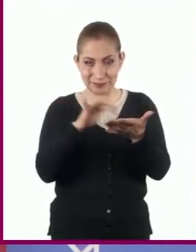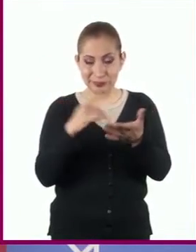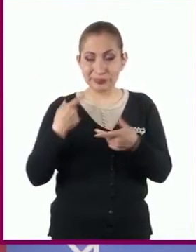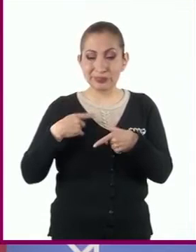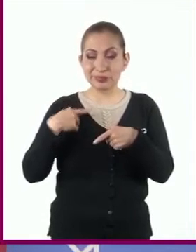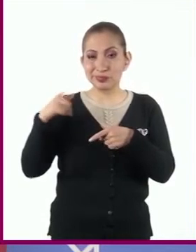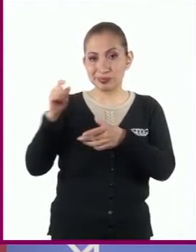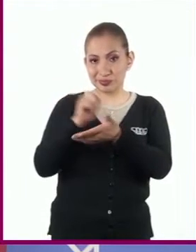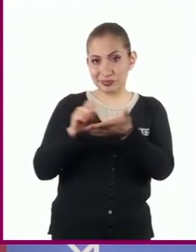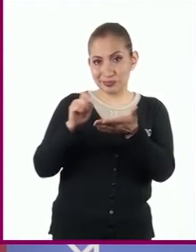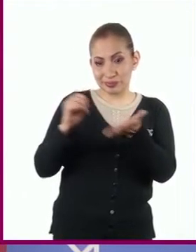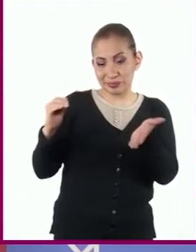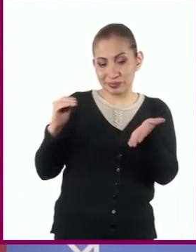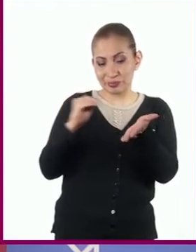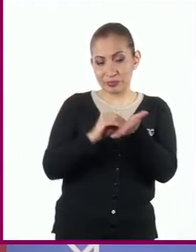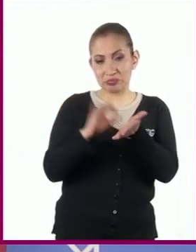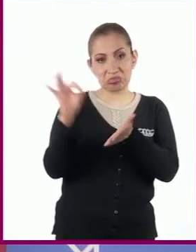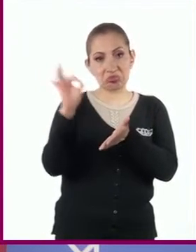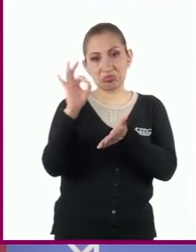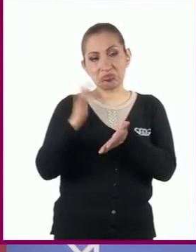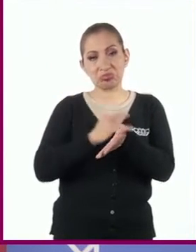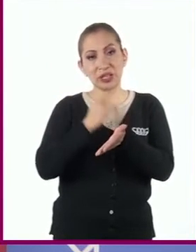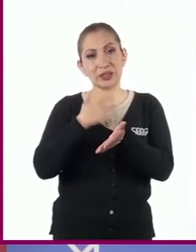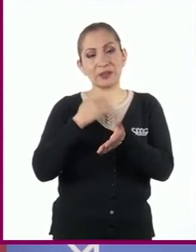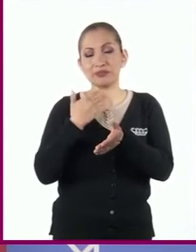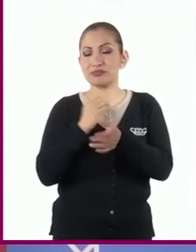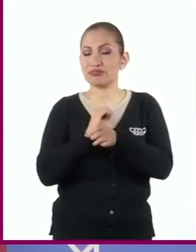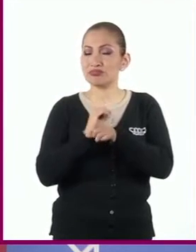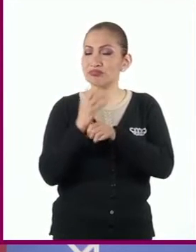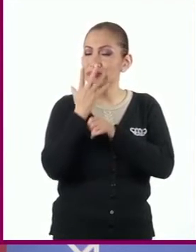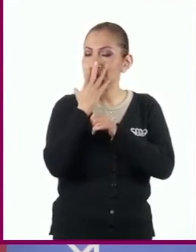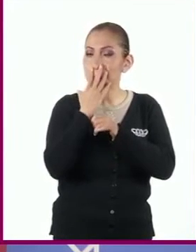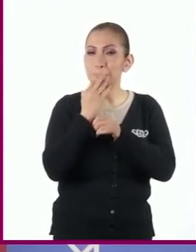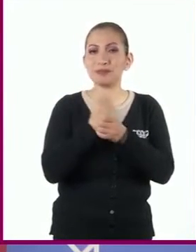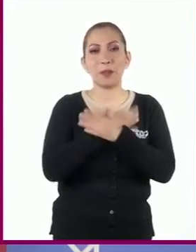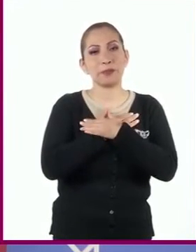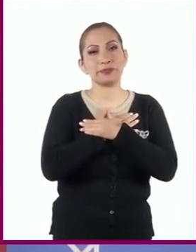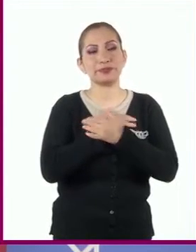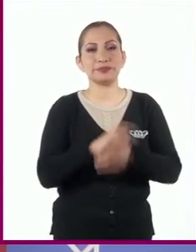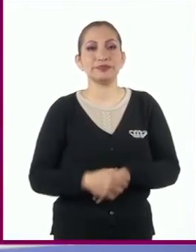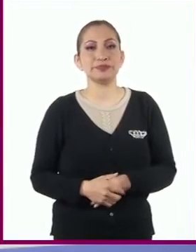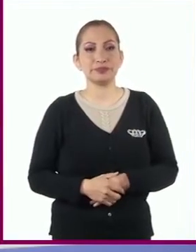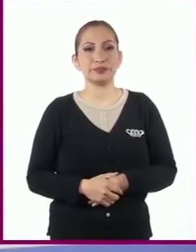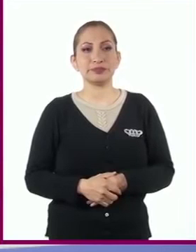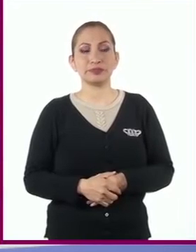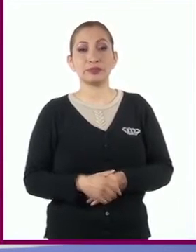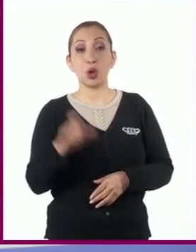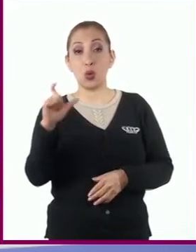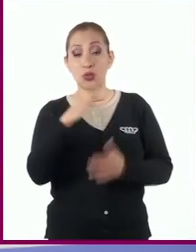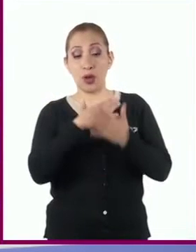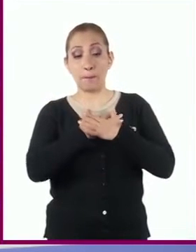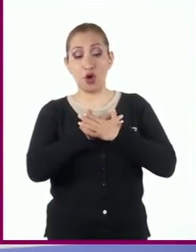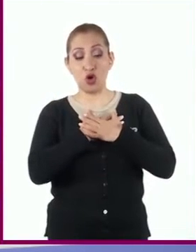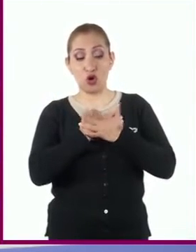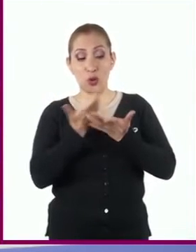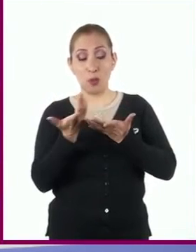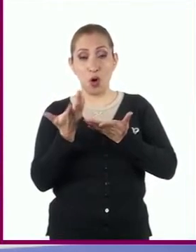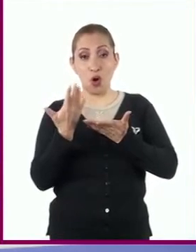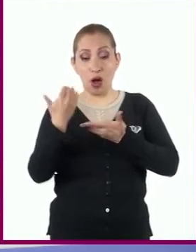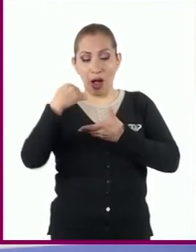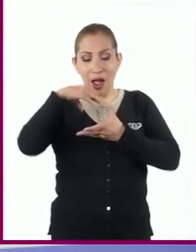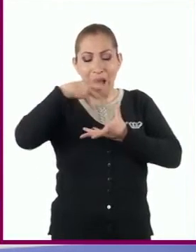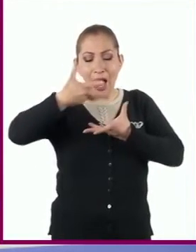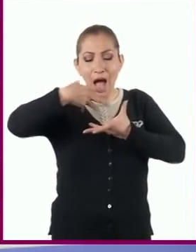autor plasma quizá el sentimiento más sublime, el amor. Cuando el amor toca nuestra